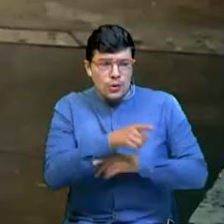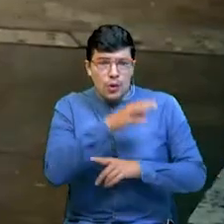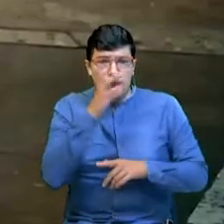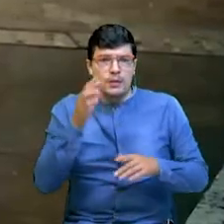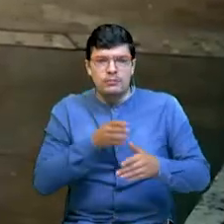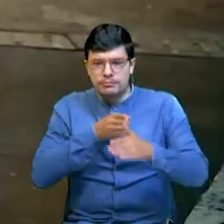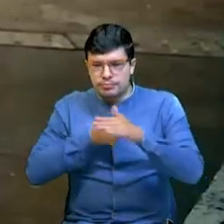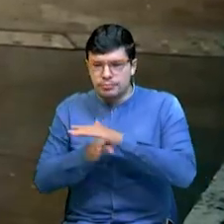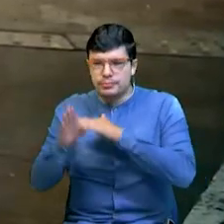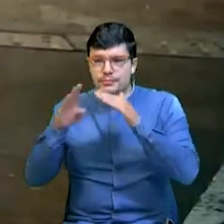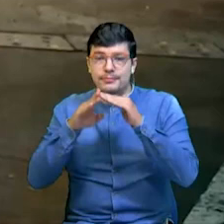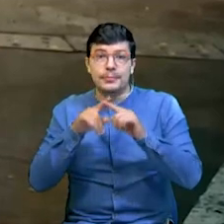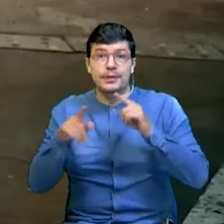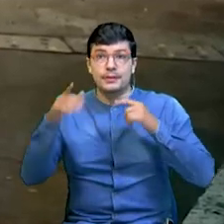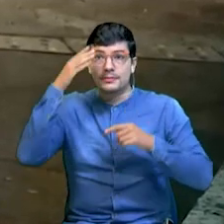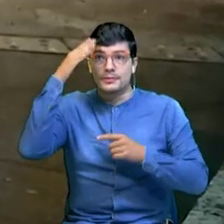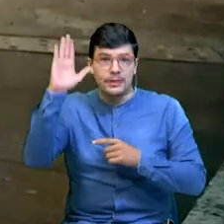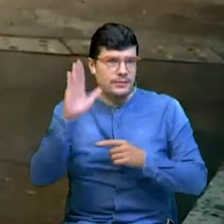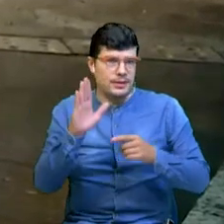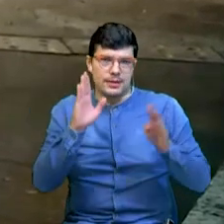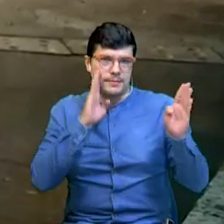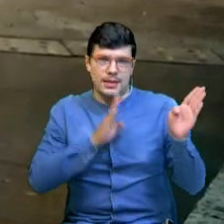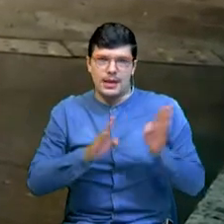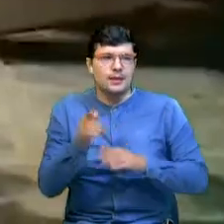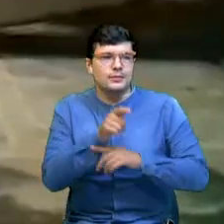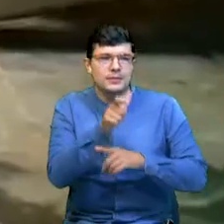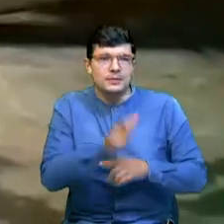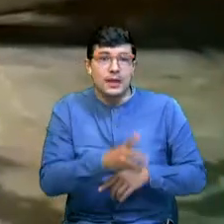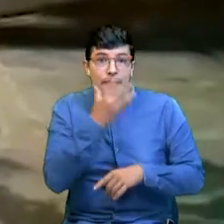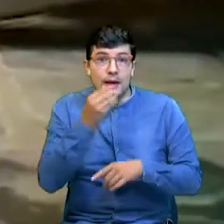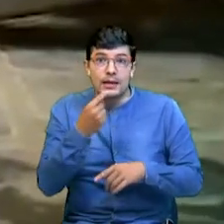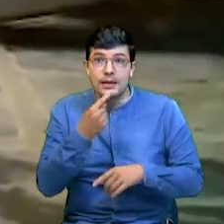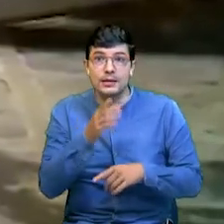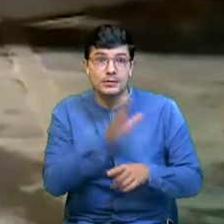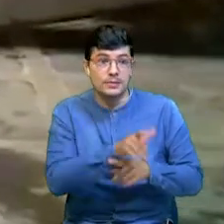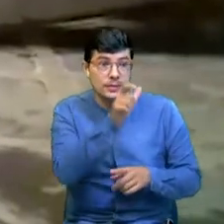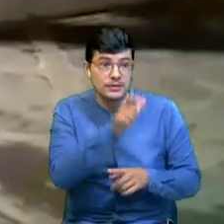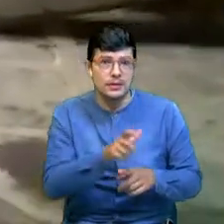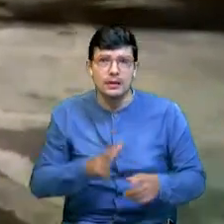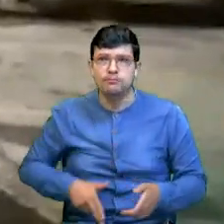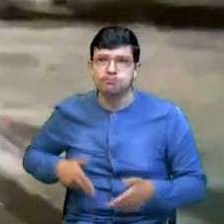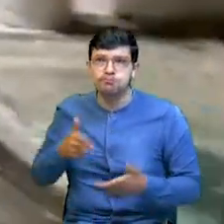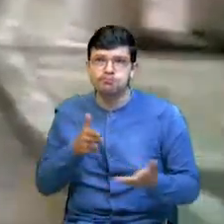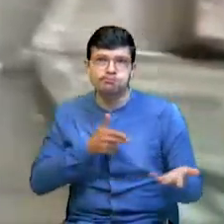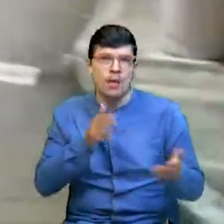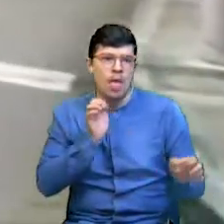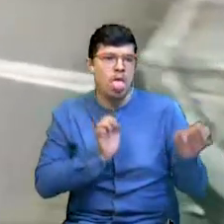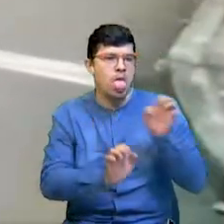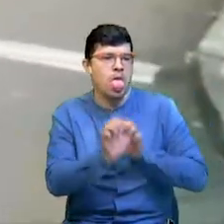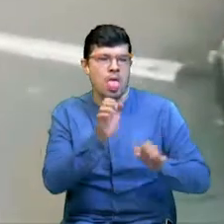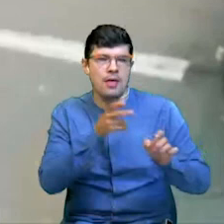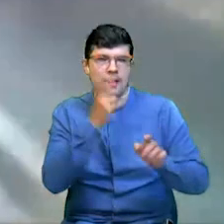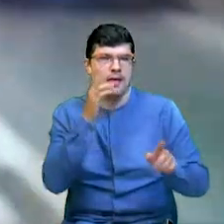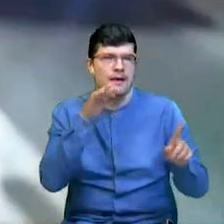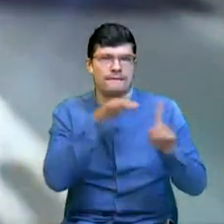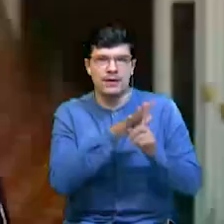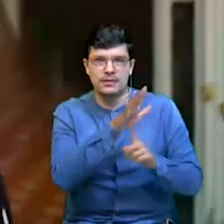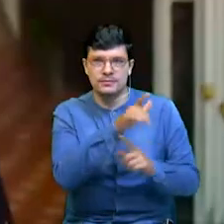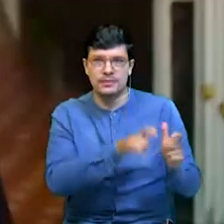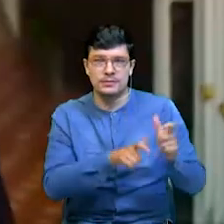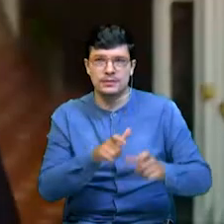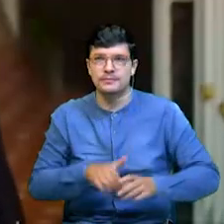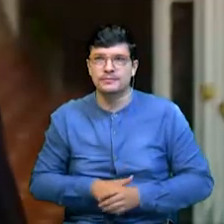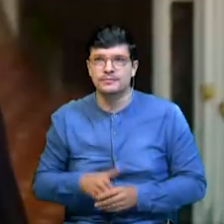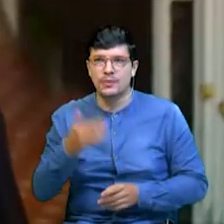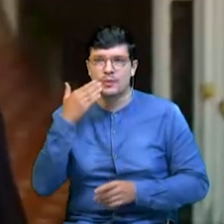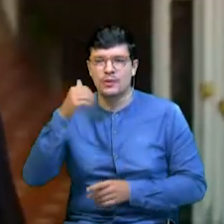la casa. Lo que no estaba en los planes de los delincuentes es que la posible víctima estuviera armada y se defendiera hiriéndolos con un arma de fuego. Ayer